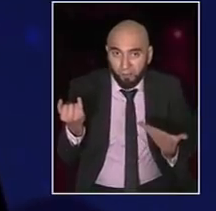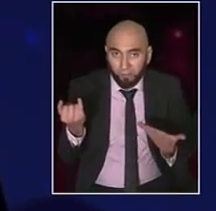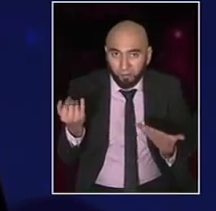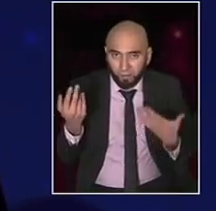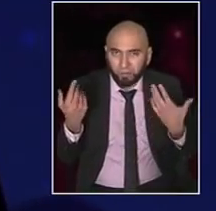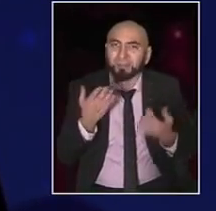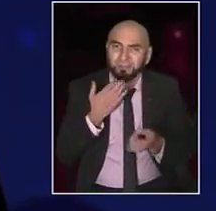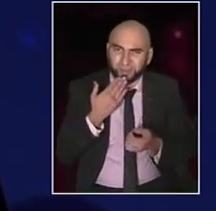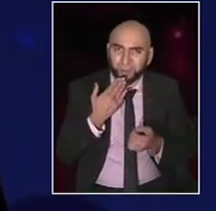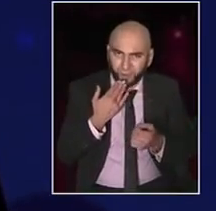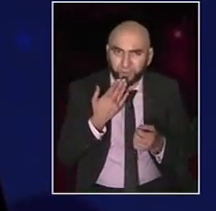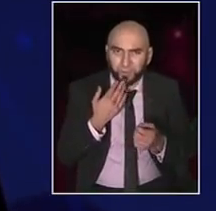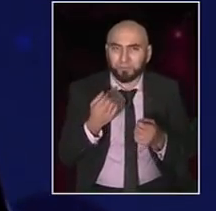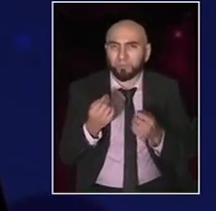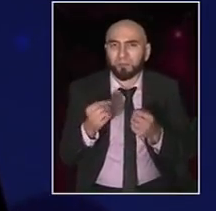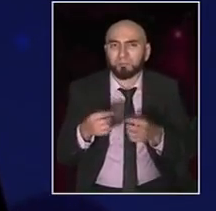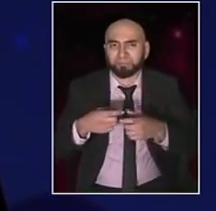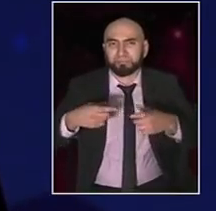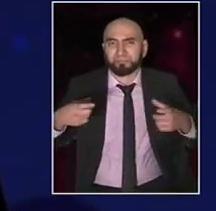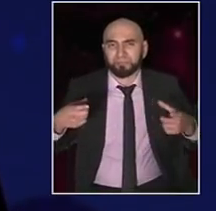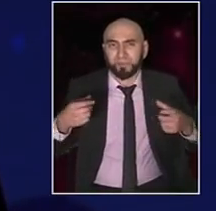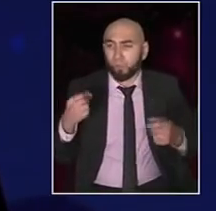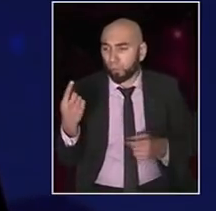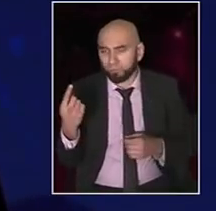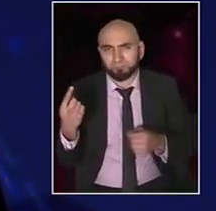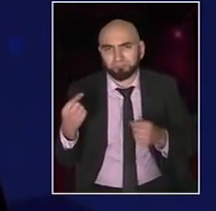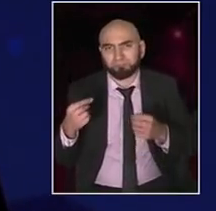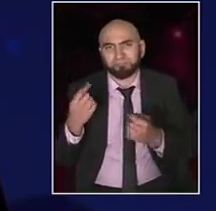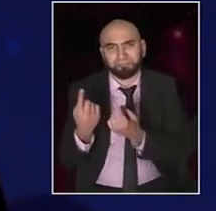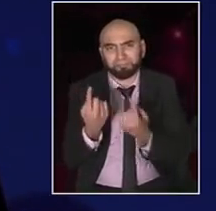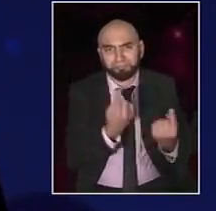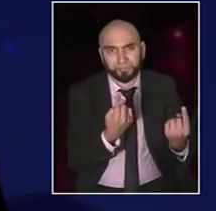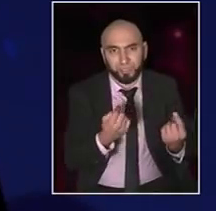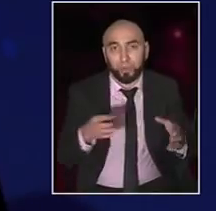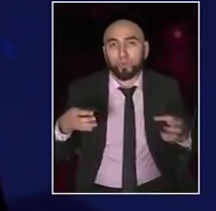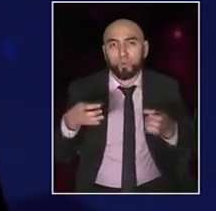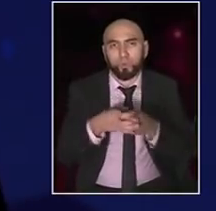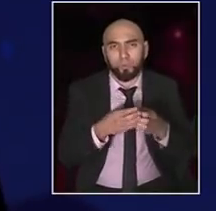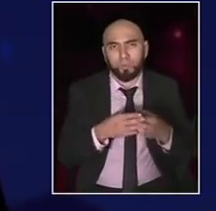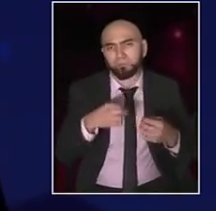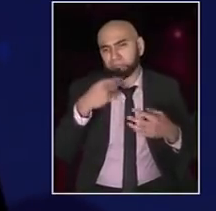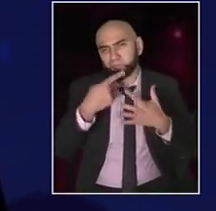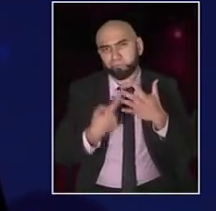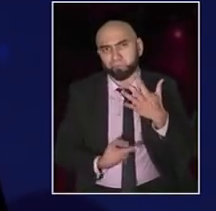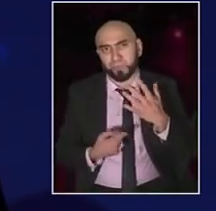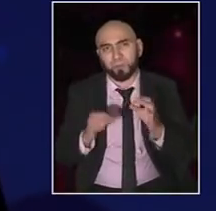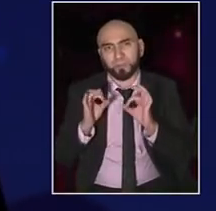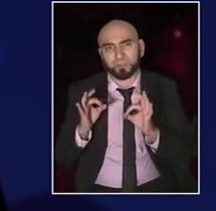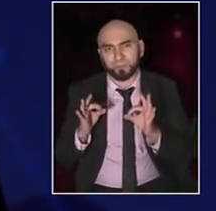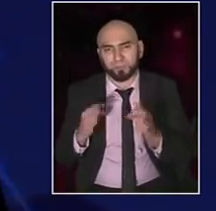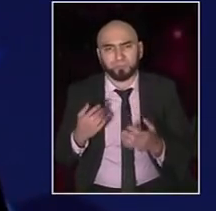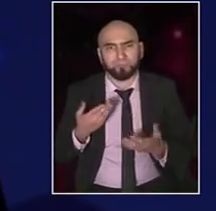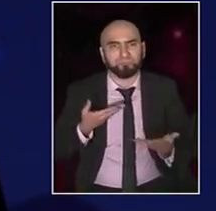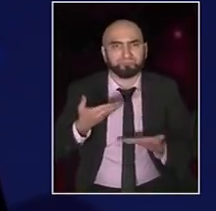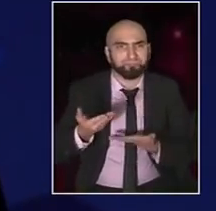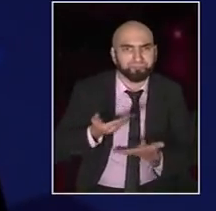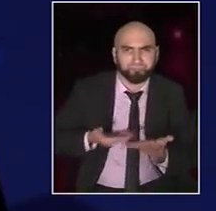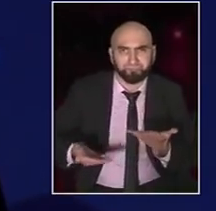una tarea colectiva a cargo de grupos multidisciplinarios que se abocan a investigar problemas desde diversos